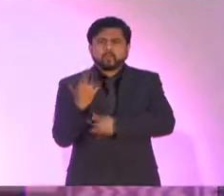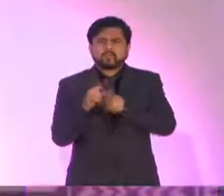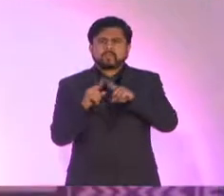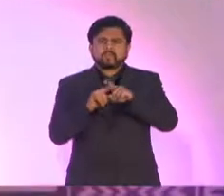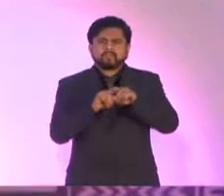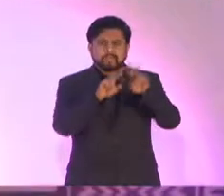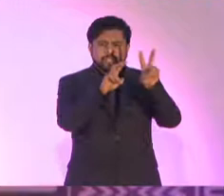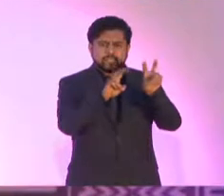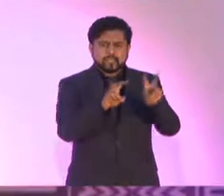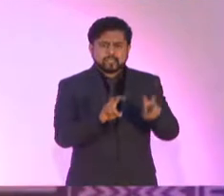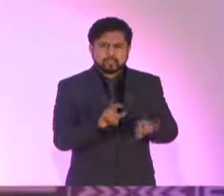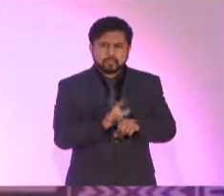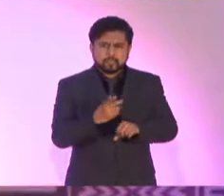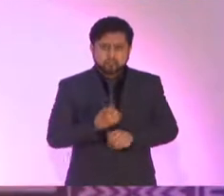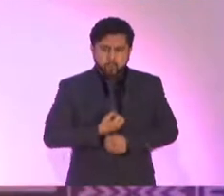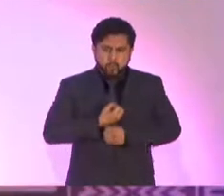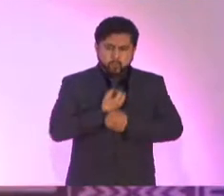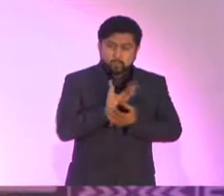cada texto